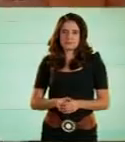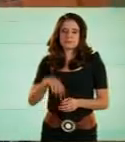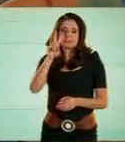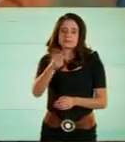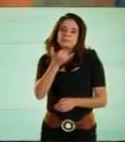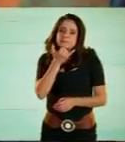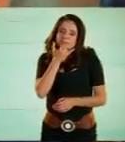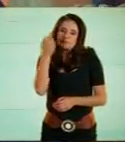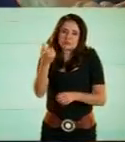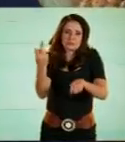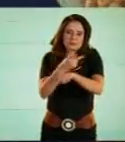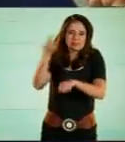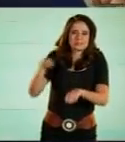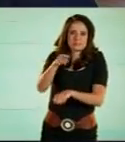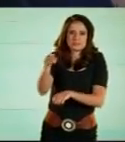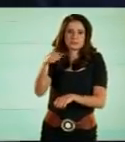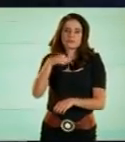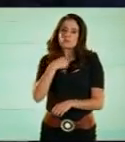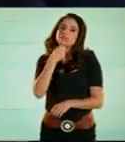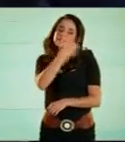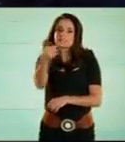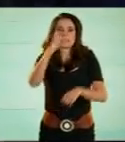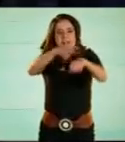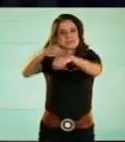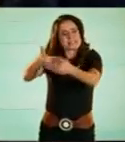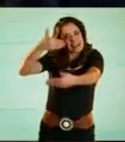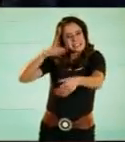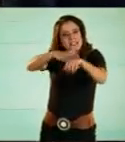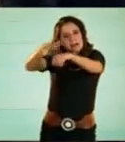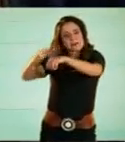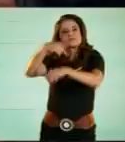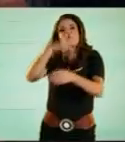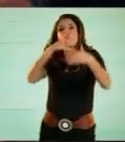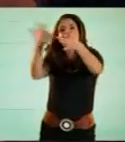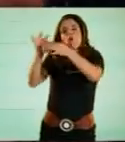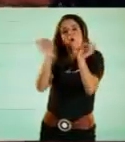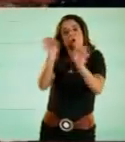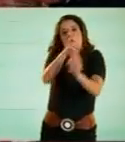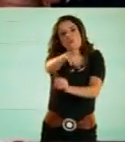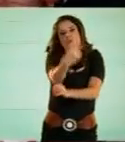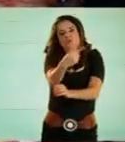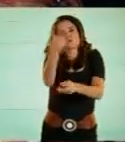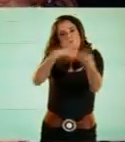Siento mucho lo que pasó. Yo debí decir que vendrían, pero con las prisas no le conté a nadie.